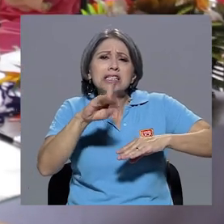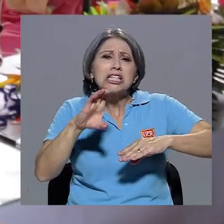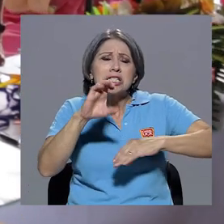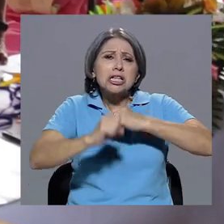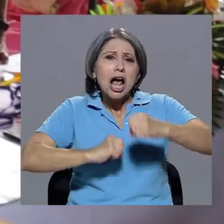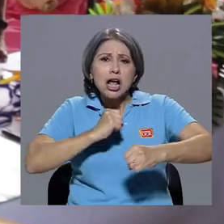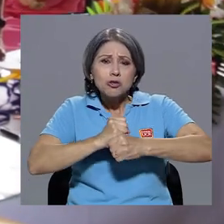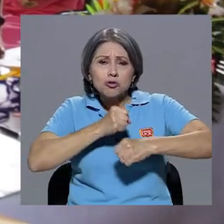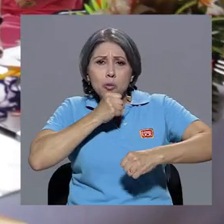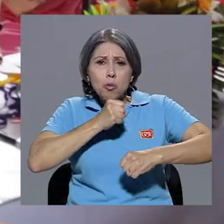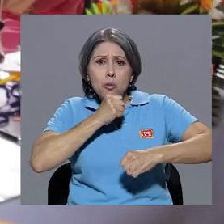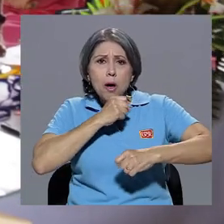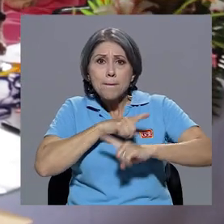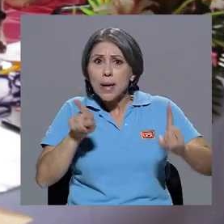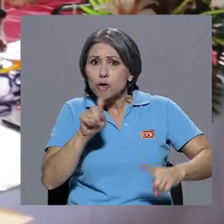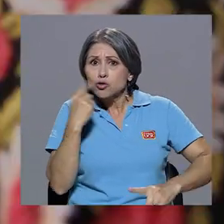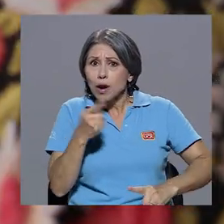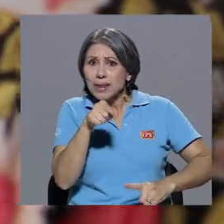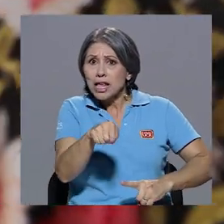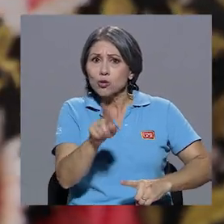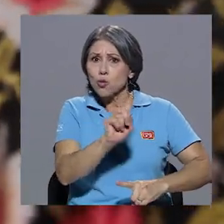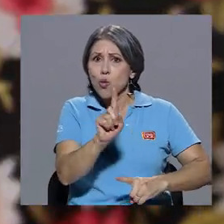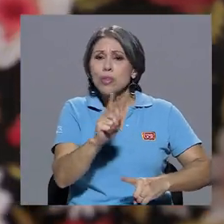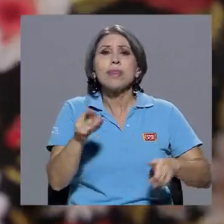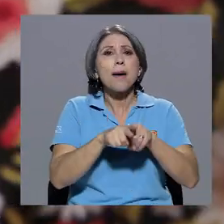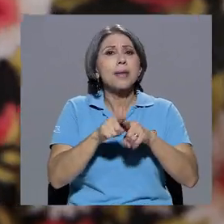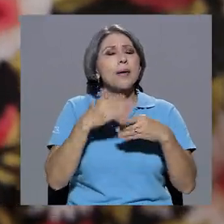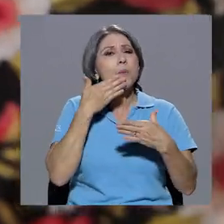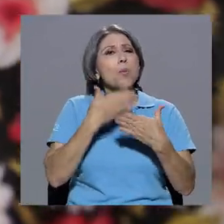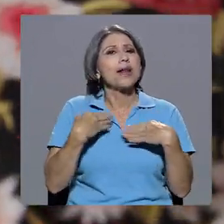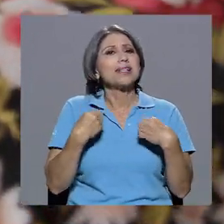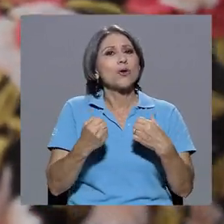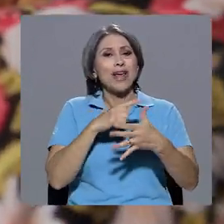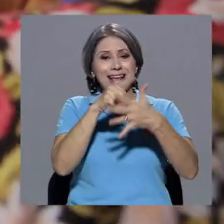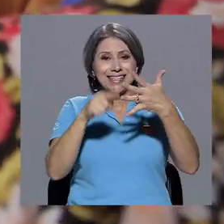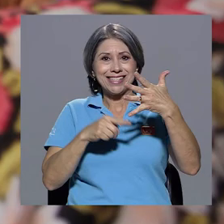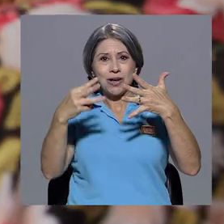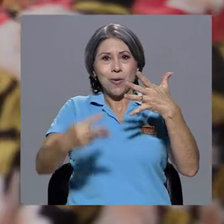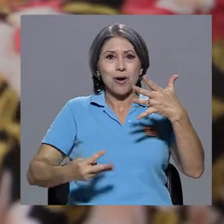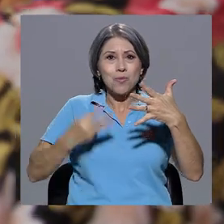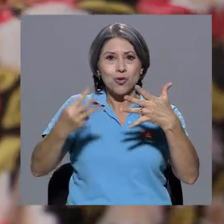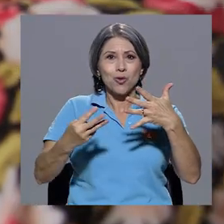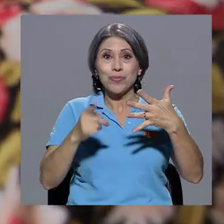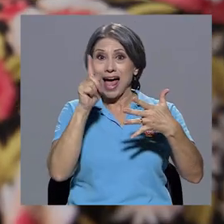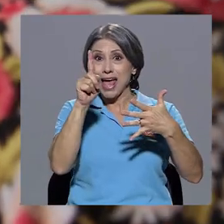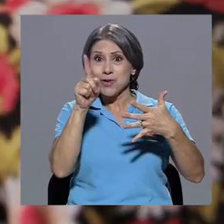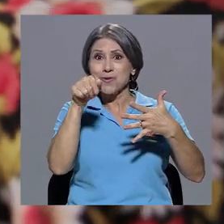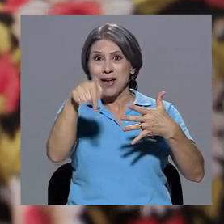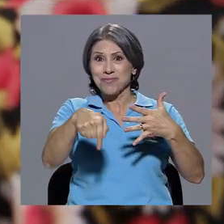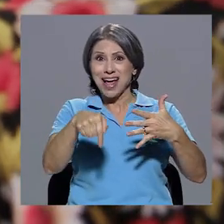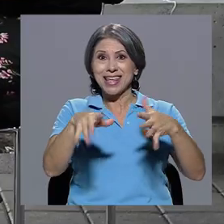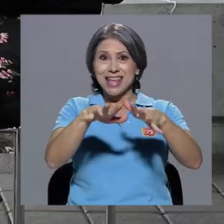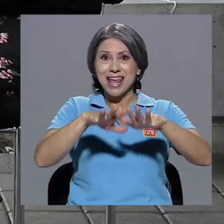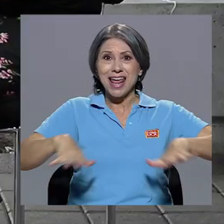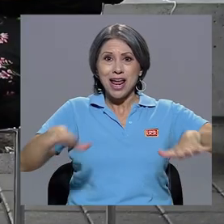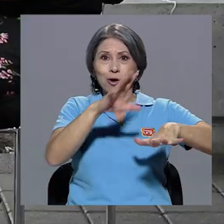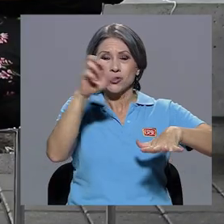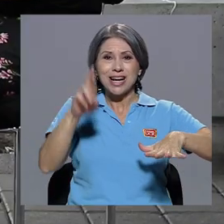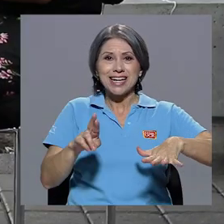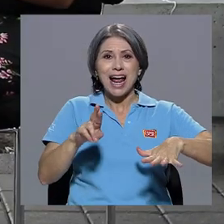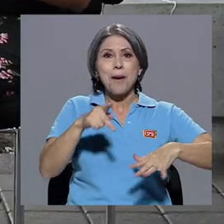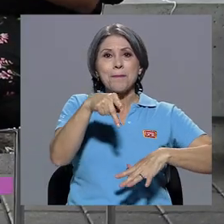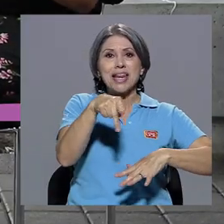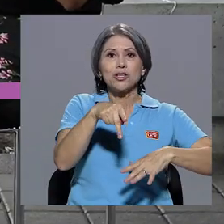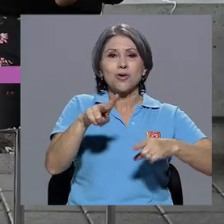no solamente que lo pasaron, sino que con muy buena salud. Hay 5 en el mundo, una de ellas y la más grande en extensión está aquí en Costa Rica, en la península de Nicoya. Hay